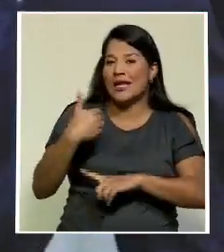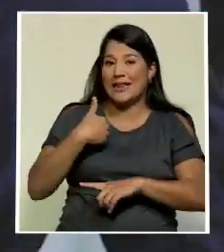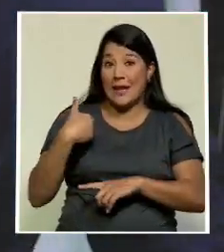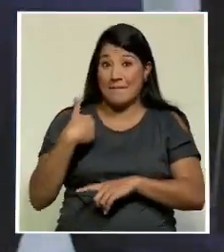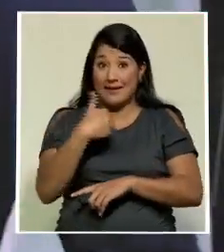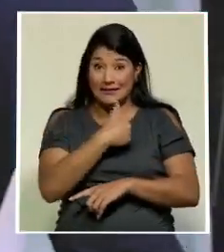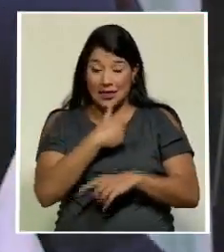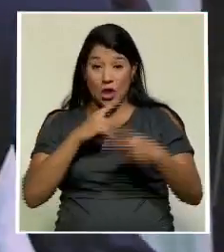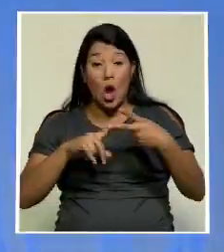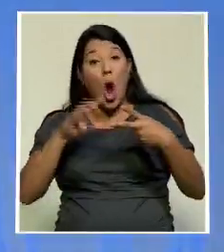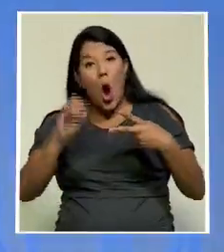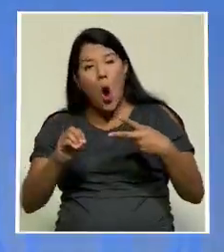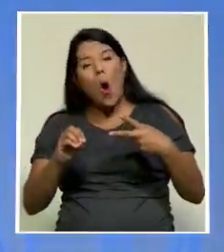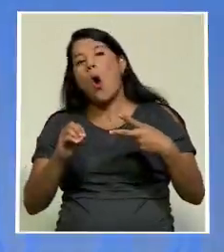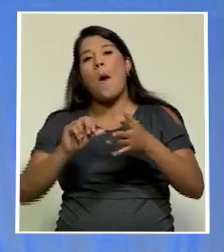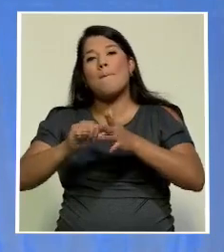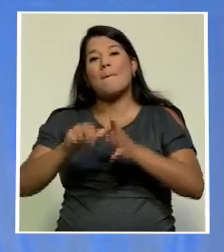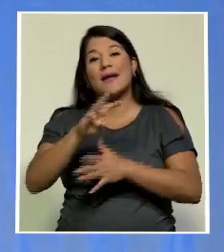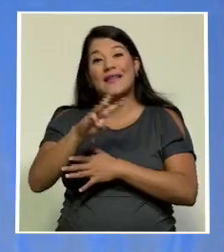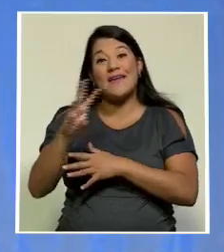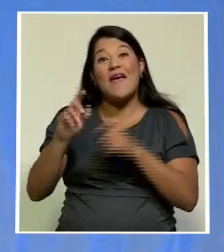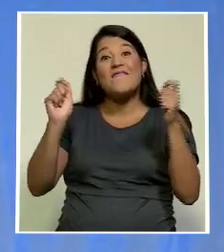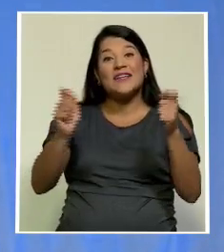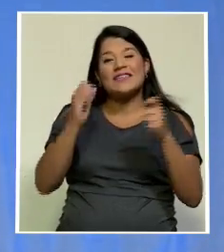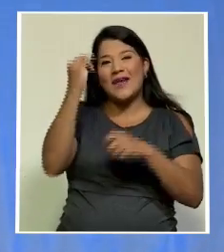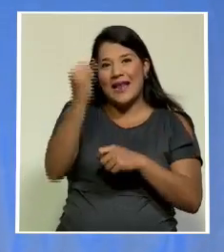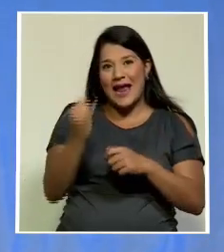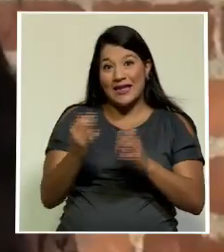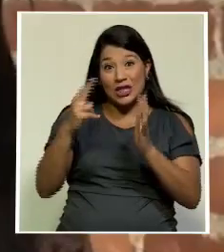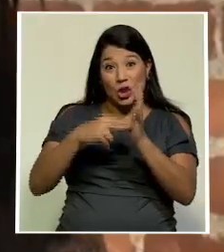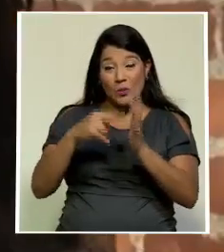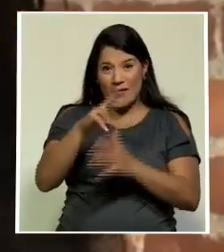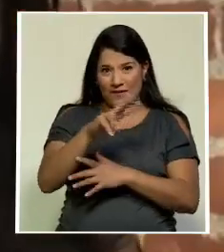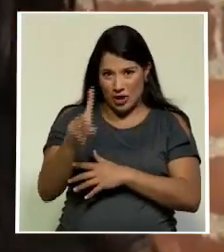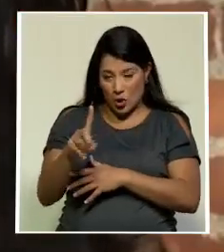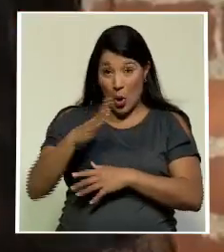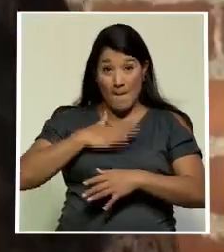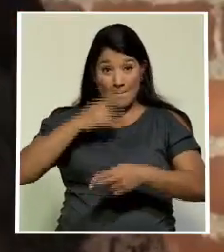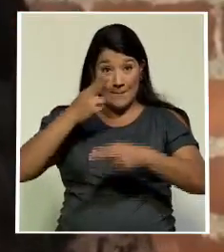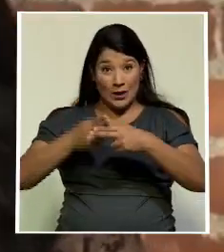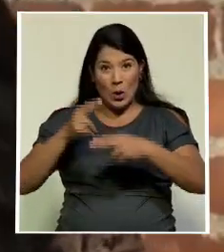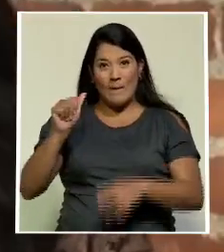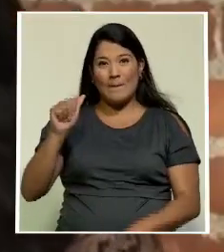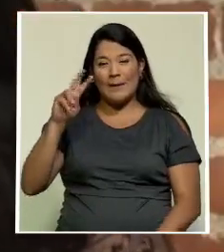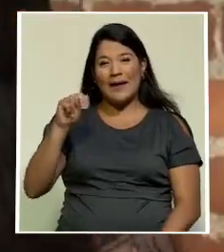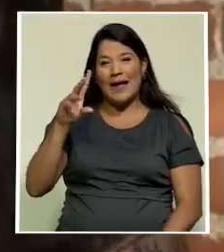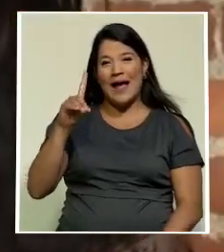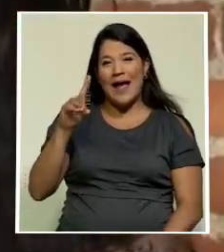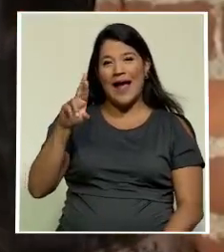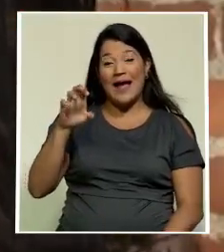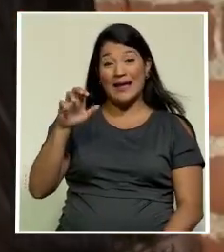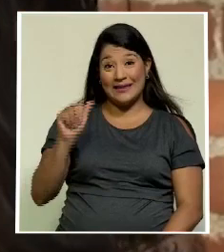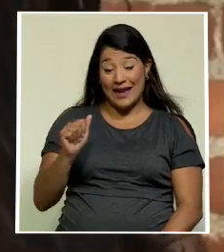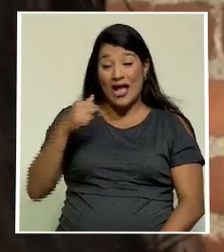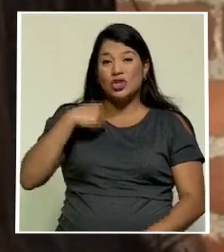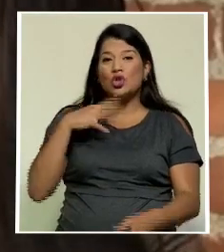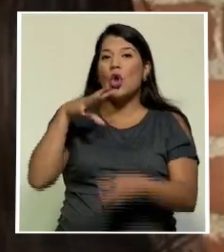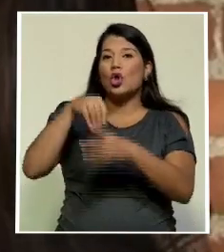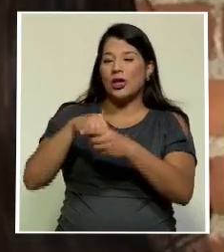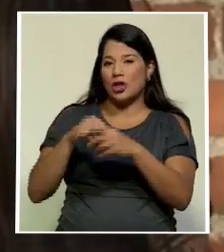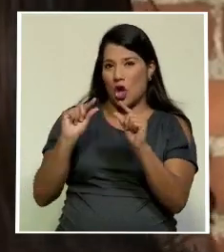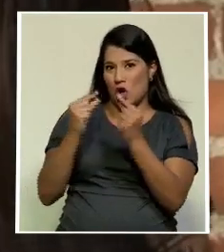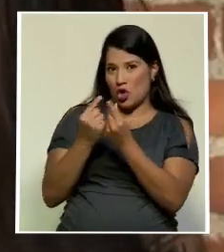propia página del Festival de las Artes 2021. Mi nombre es Andrea, soy parte del colectivo REMS y somos parte de